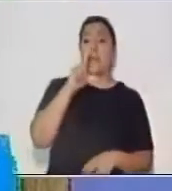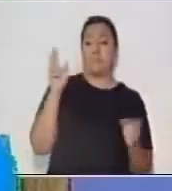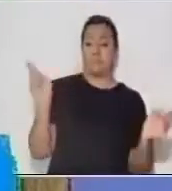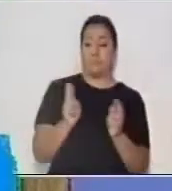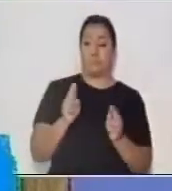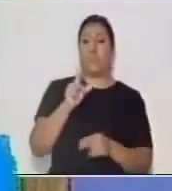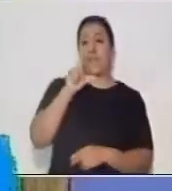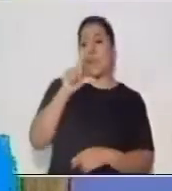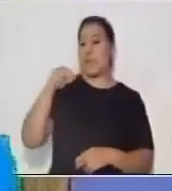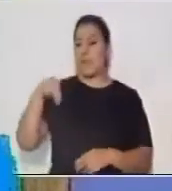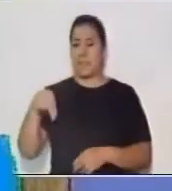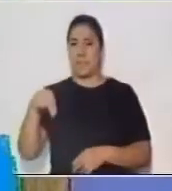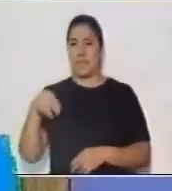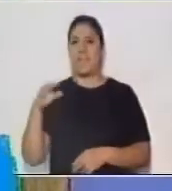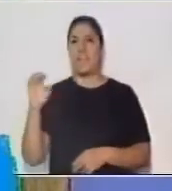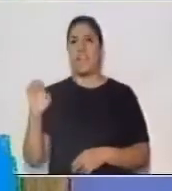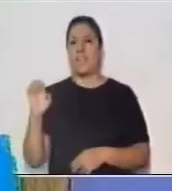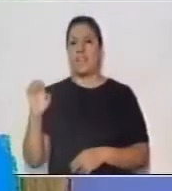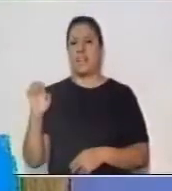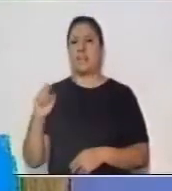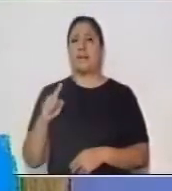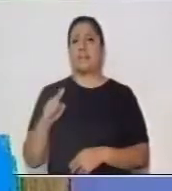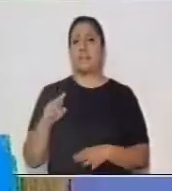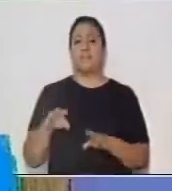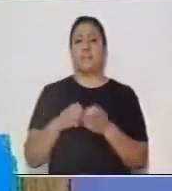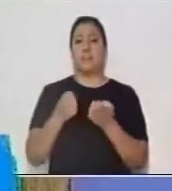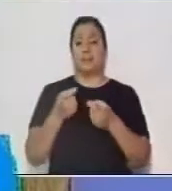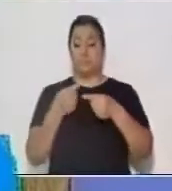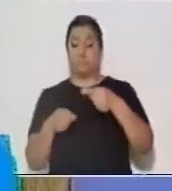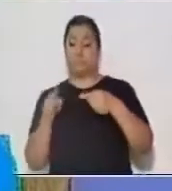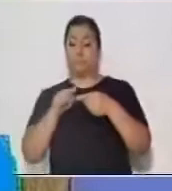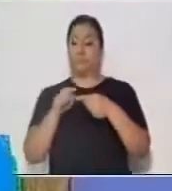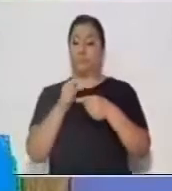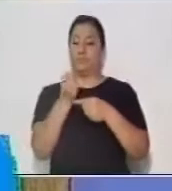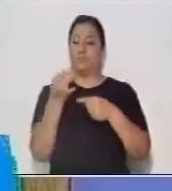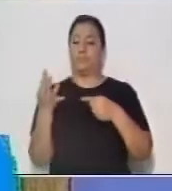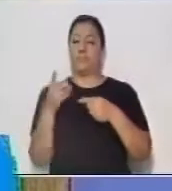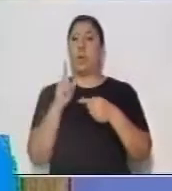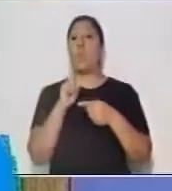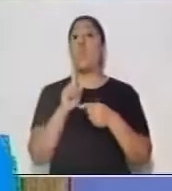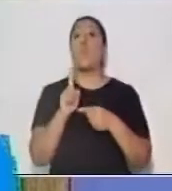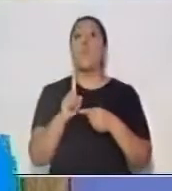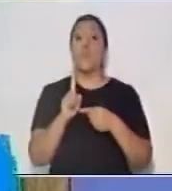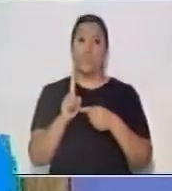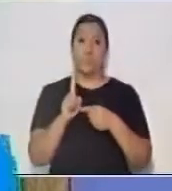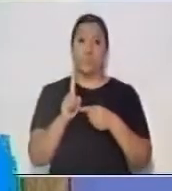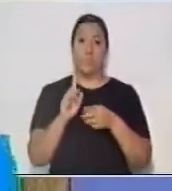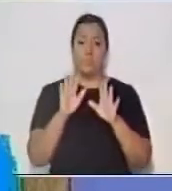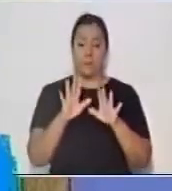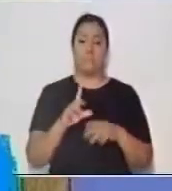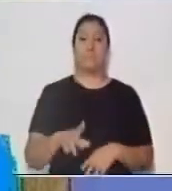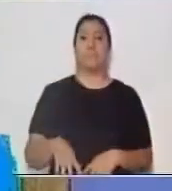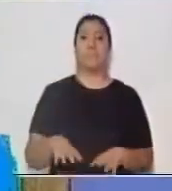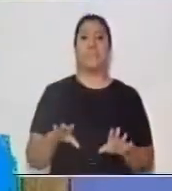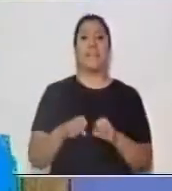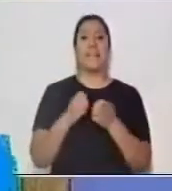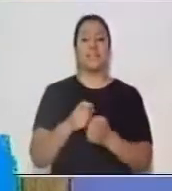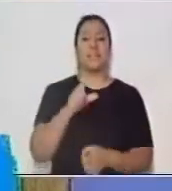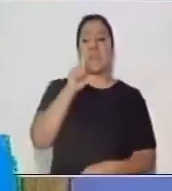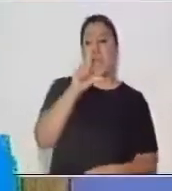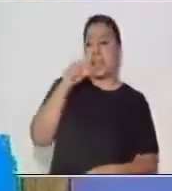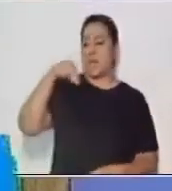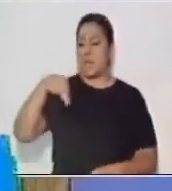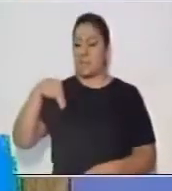nos dicen que el exponente es 1. Demostremos eso. ¿Logaritmo natural a qué se está